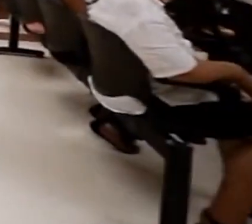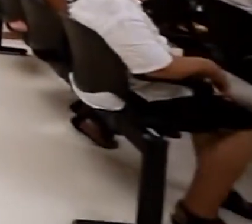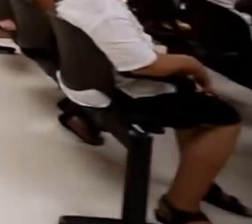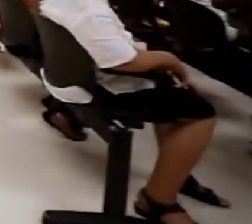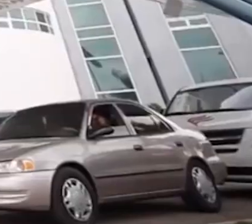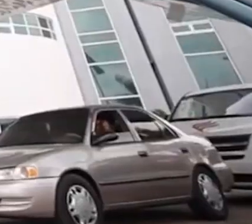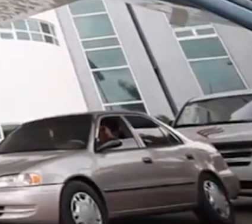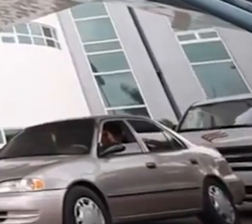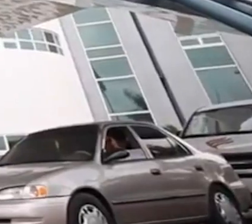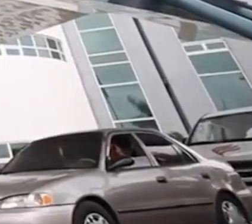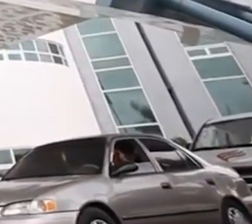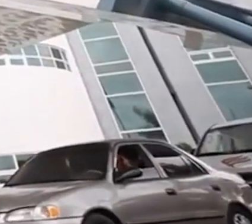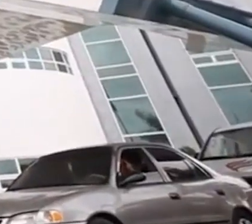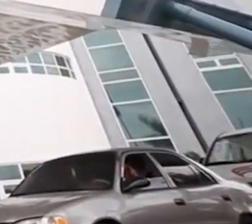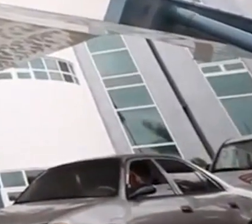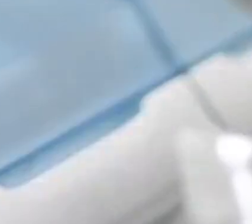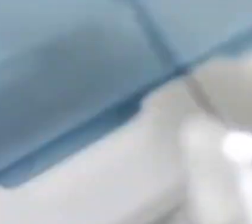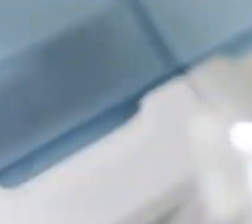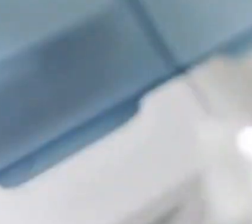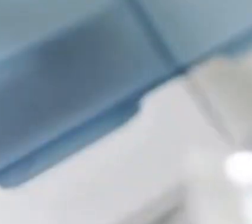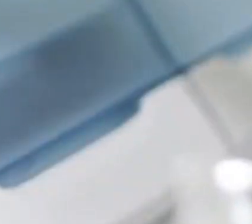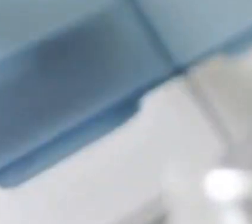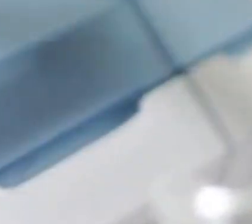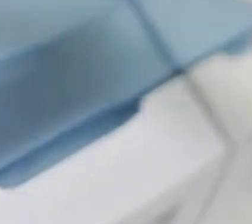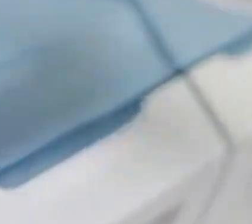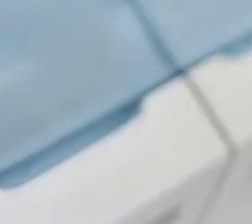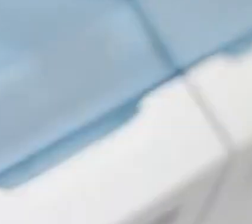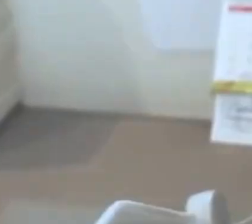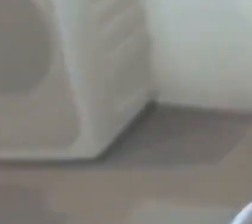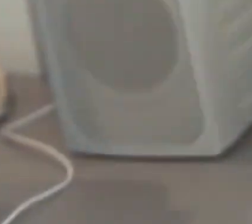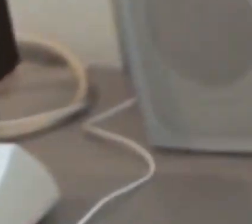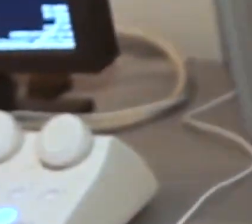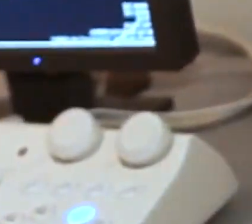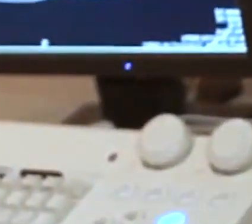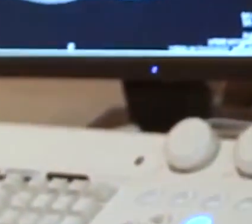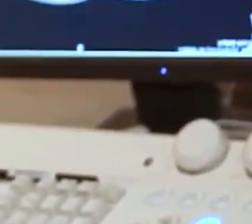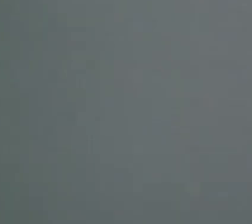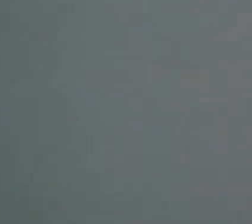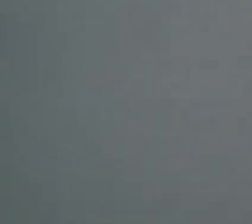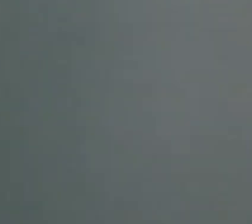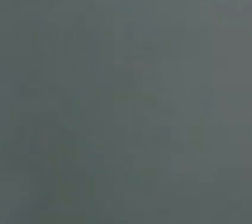clínicas, hospitales, farmacias, centros de medio diagnóstico.